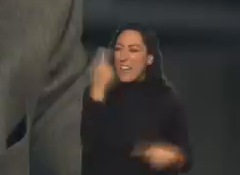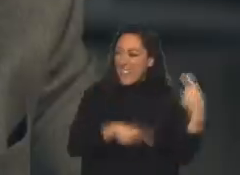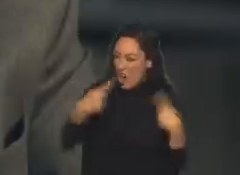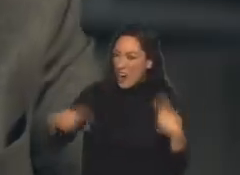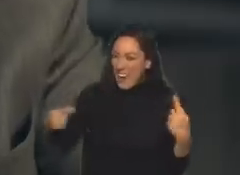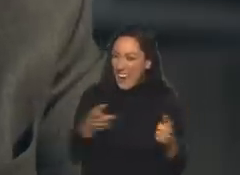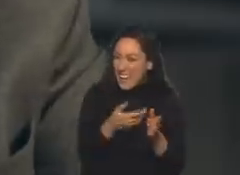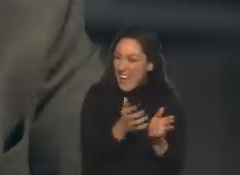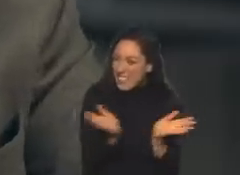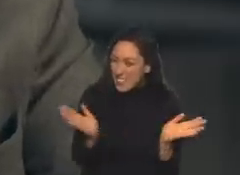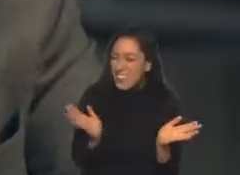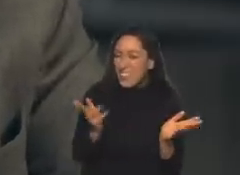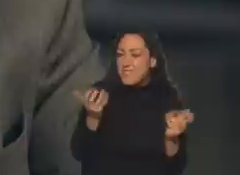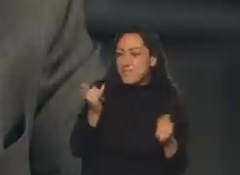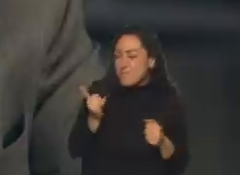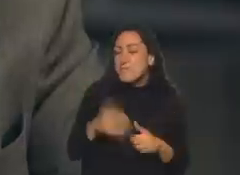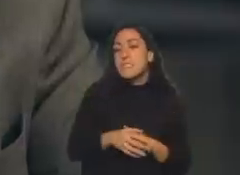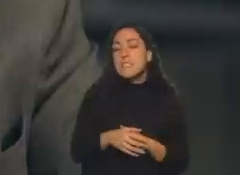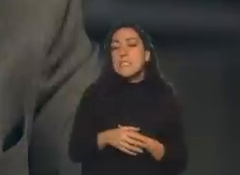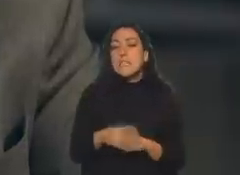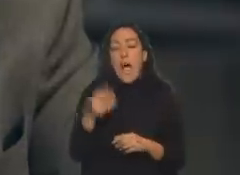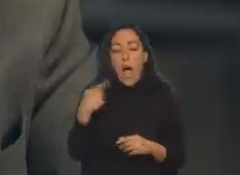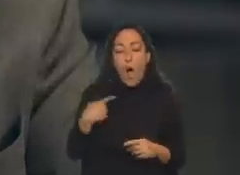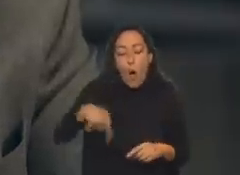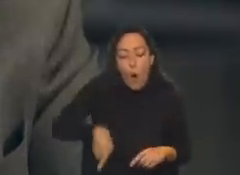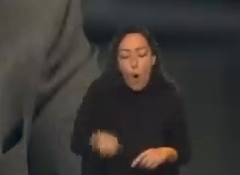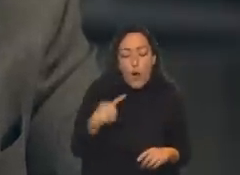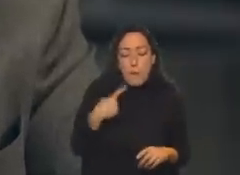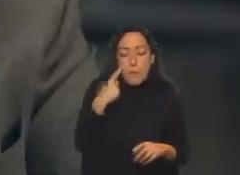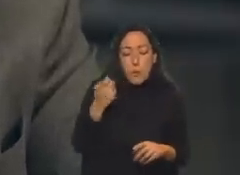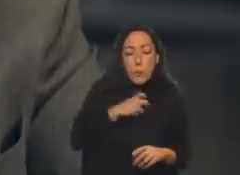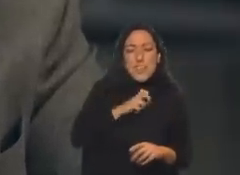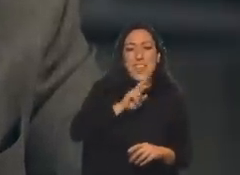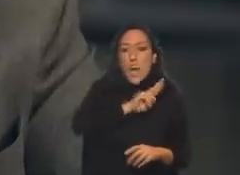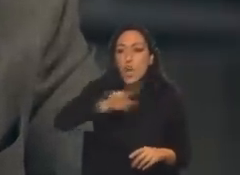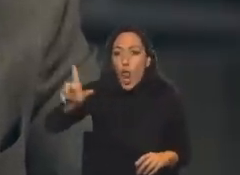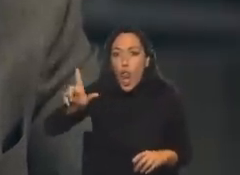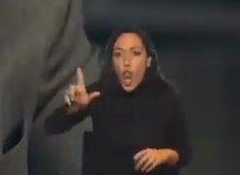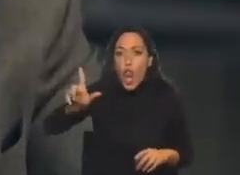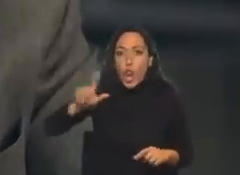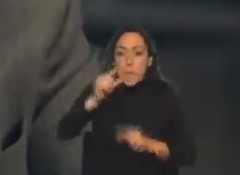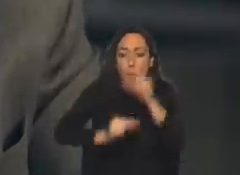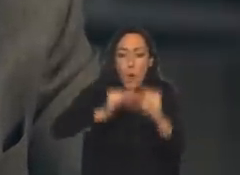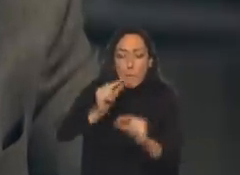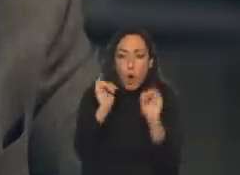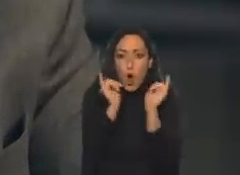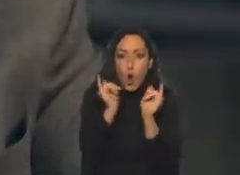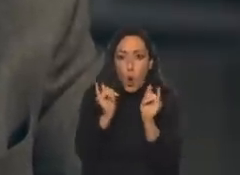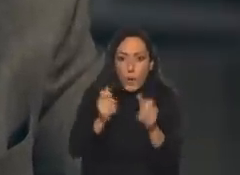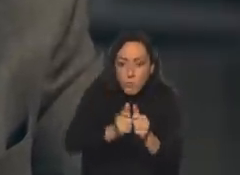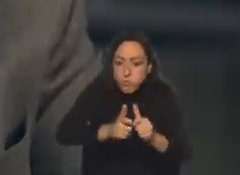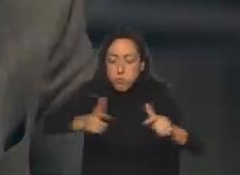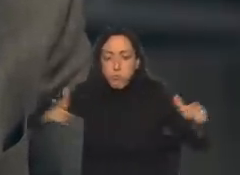es muy heterogénea. Okay. Y ahora lo que estamos viendo muy fuerte es el rol que están teniendo cada vez más los jóvenes, ¿no?